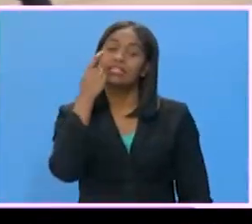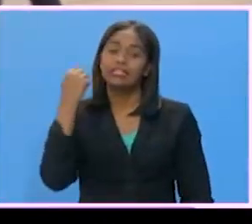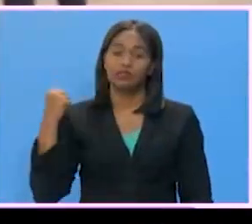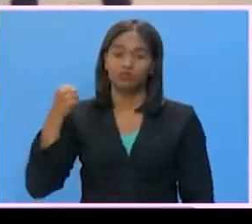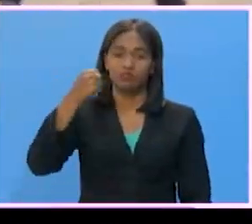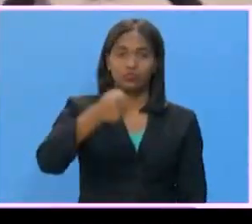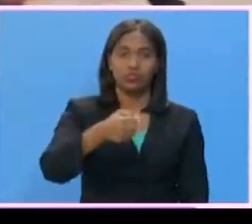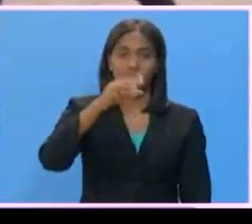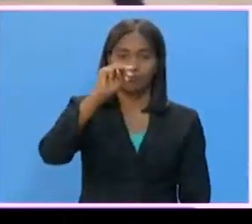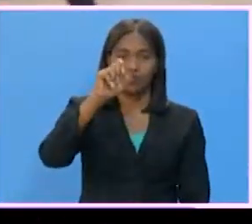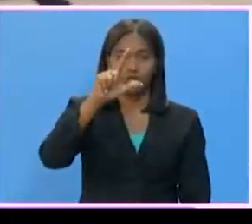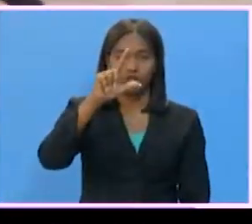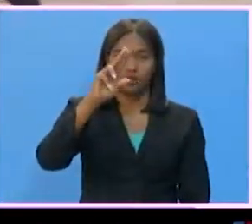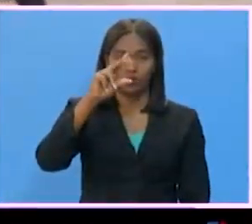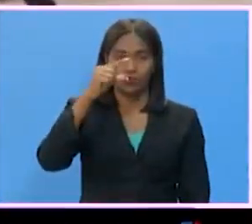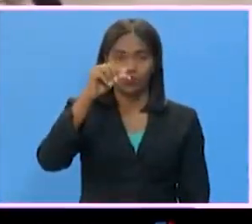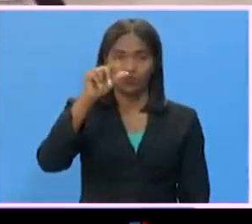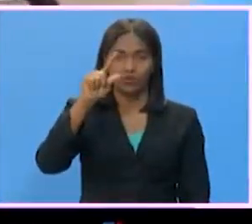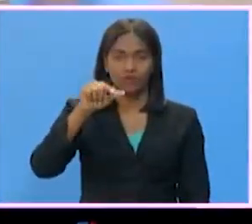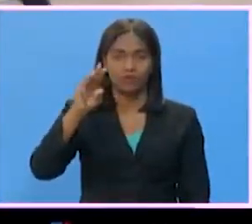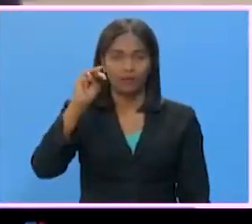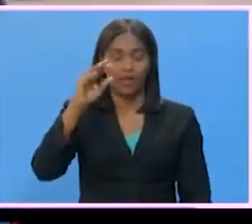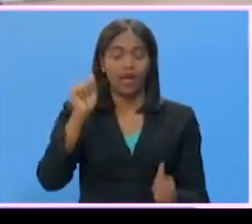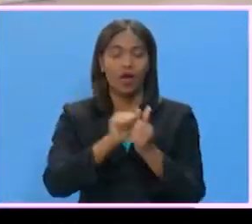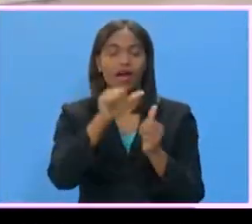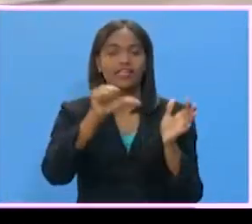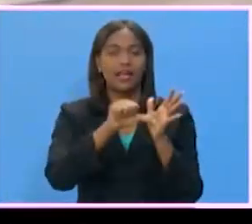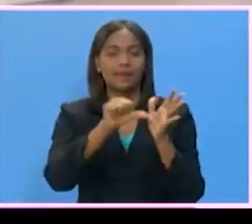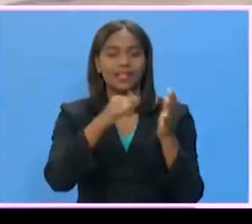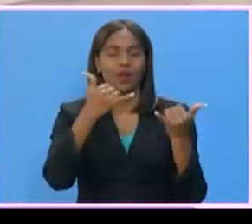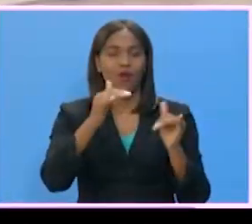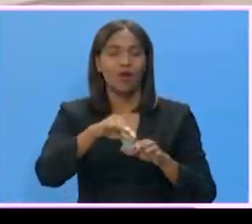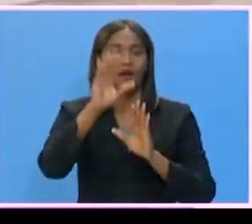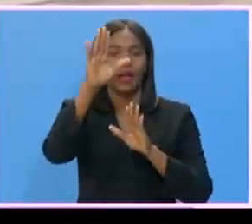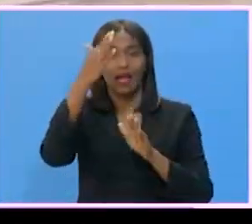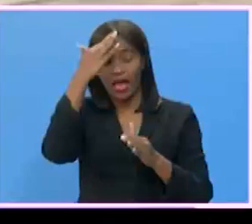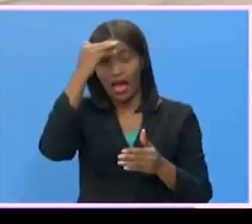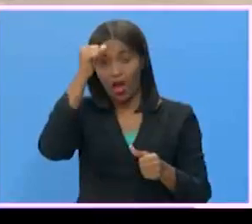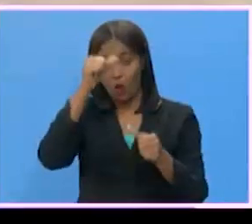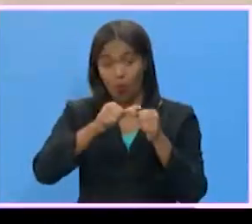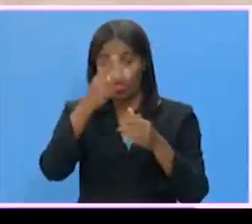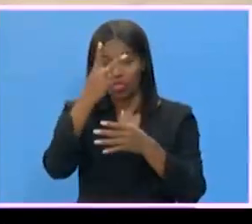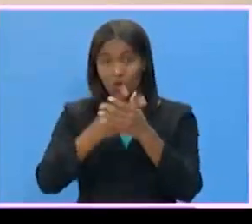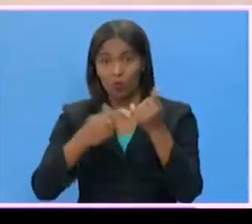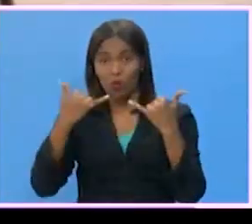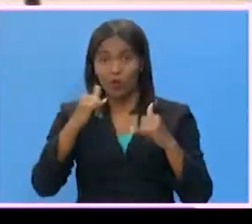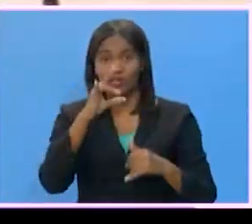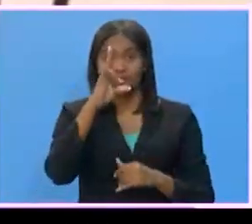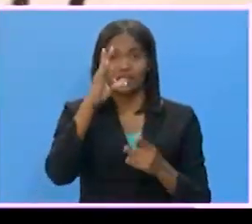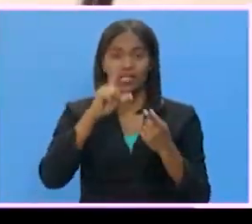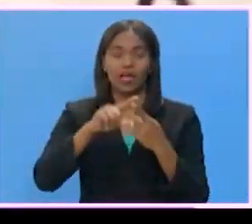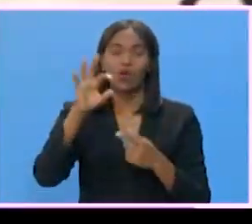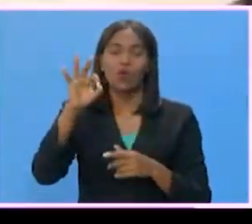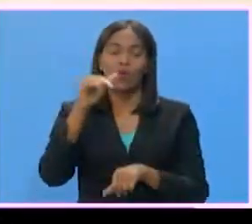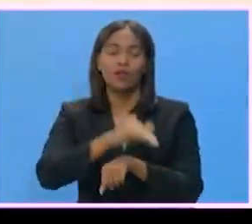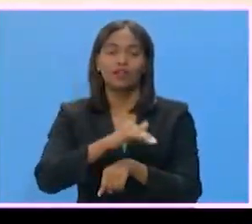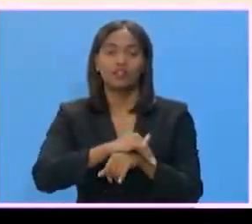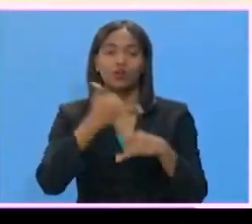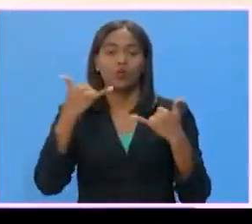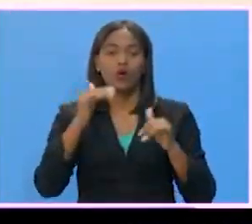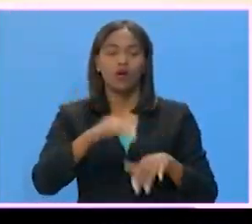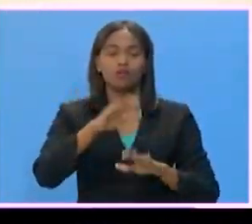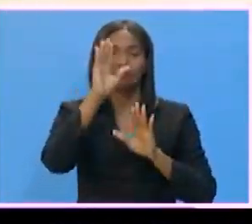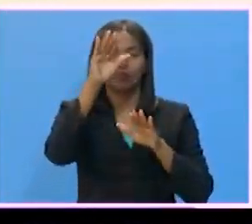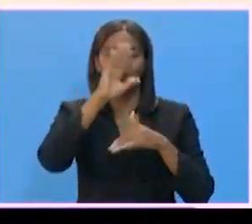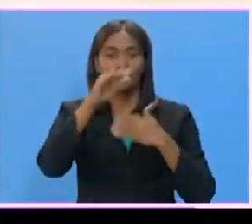Manuel Guzmán, a las filas del conjunto capitalino. Y recordemos que la doble jornada 7-9 de la noche de la Liga Nacional de Baloncesto, todos